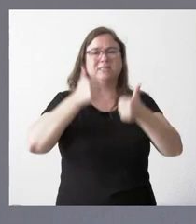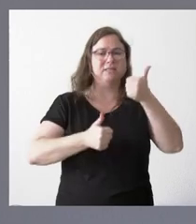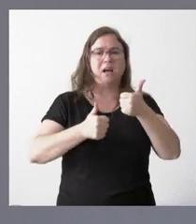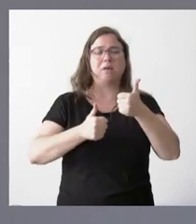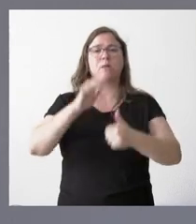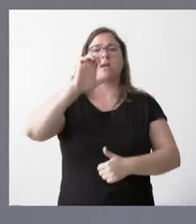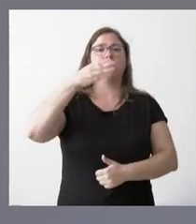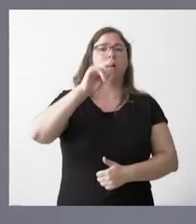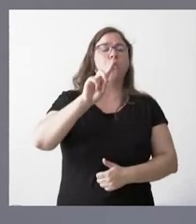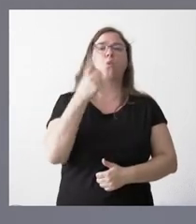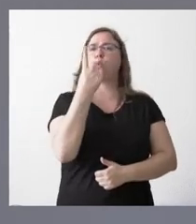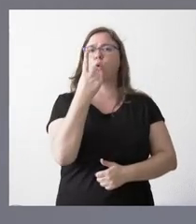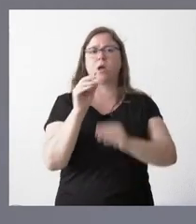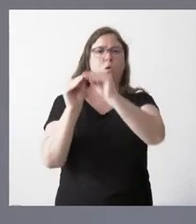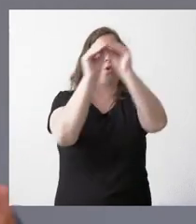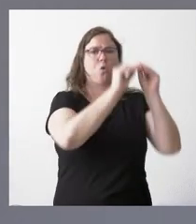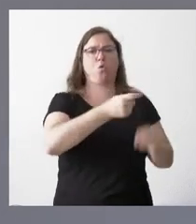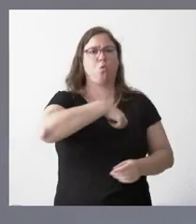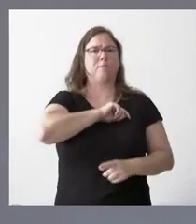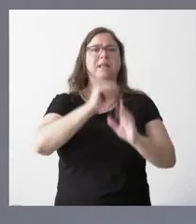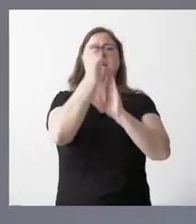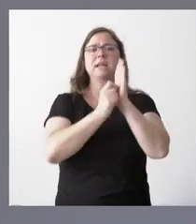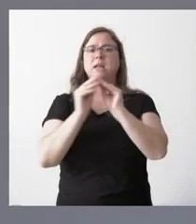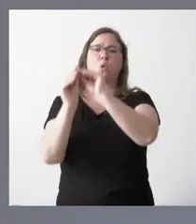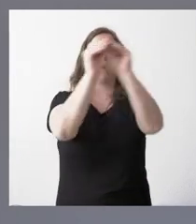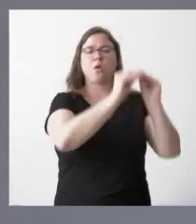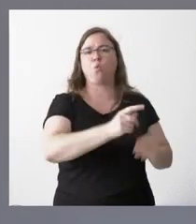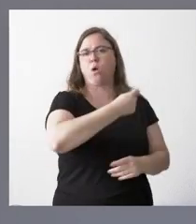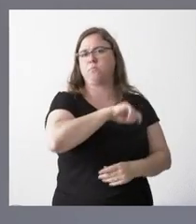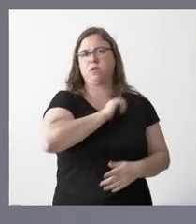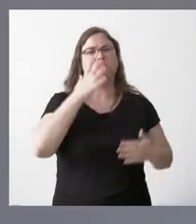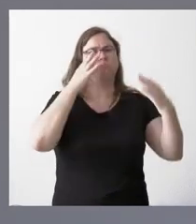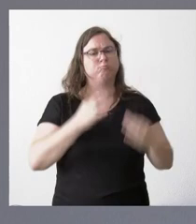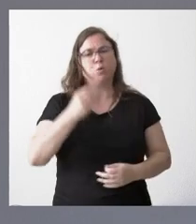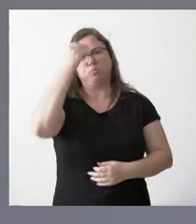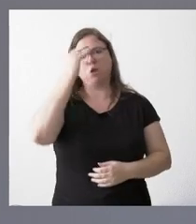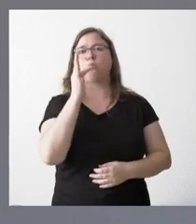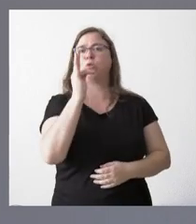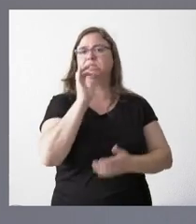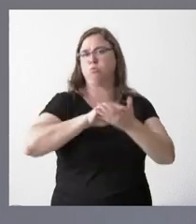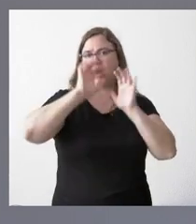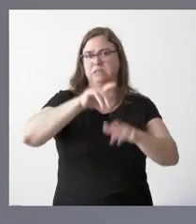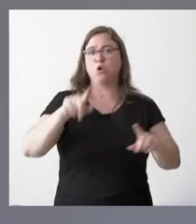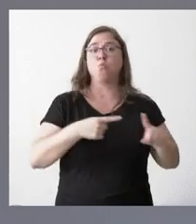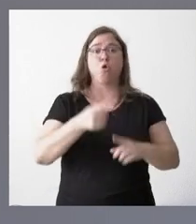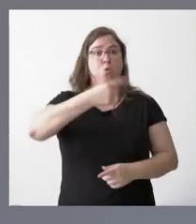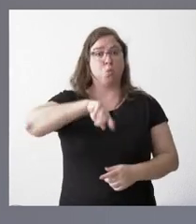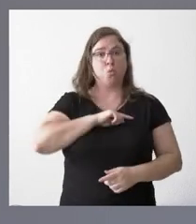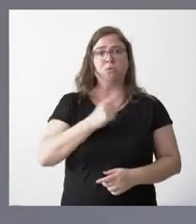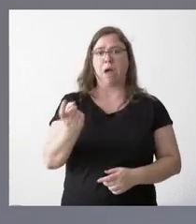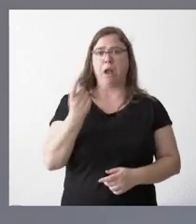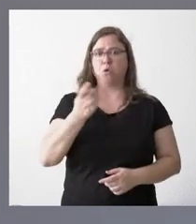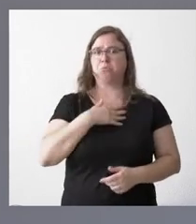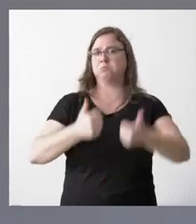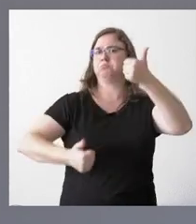sean valorados con el mismo criterio y el mismo examen para toda España. Estamos convencidos que esto es muy bueno para Castilla y León porque nuestros alumnos están en condiciones de